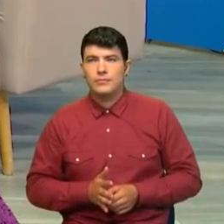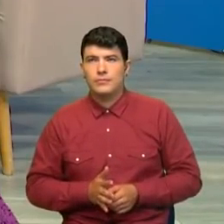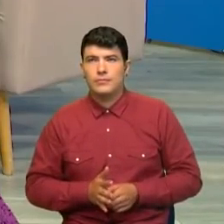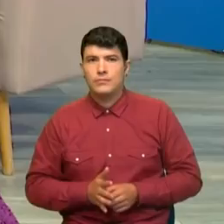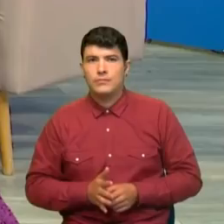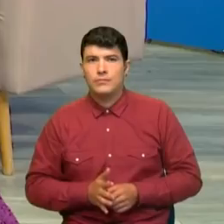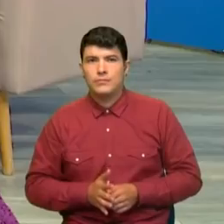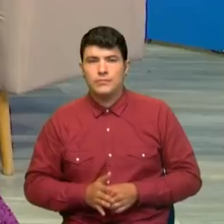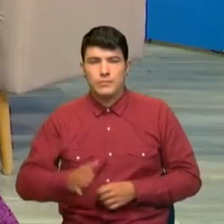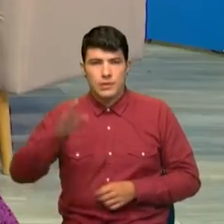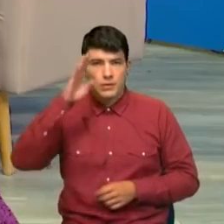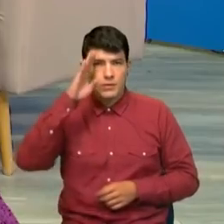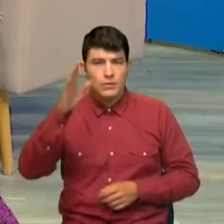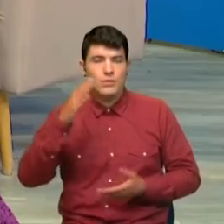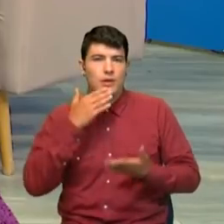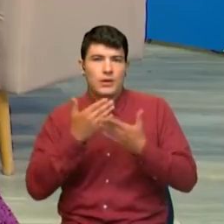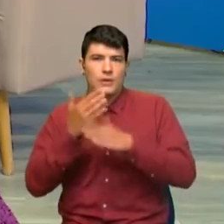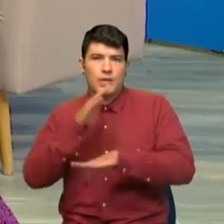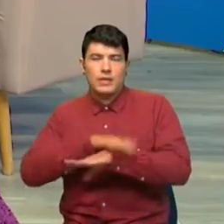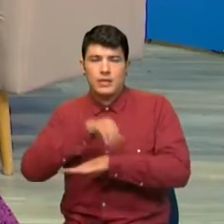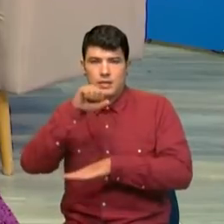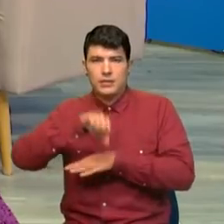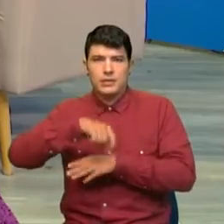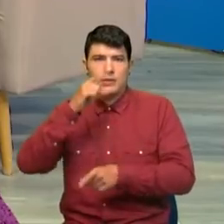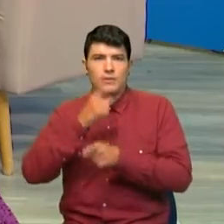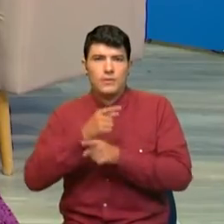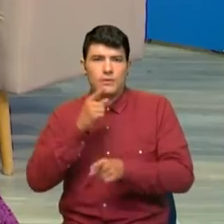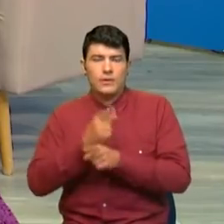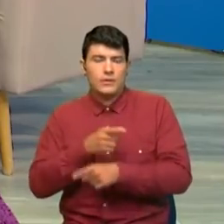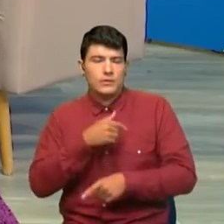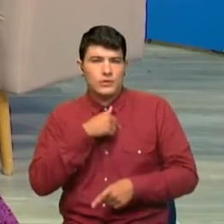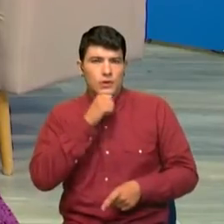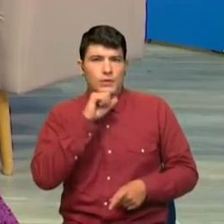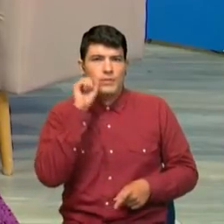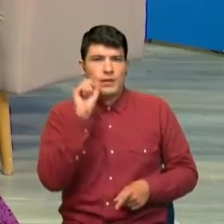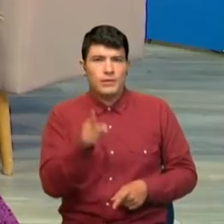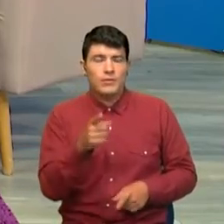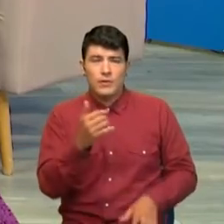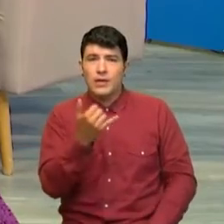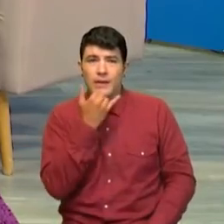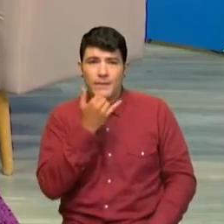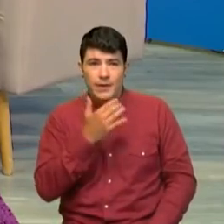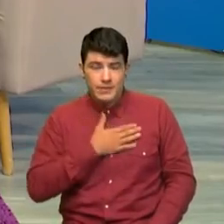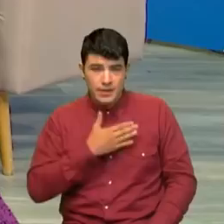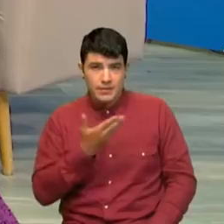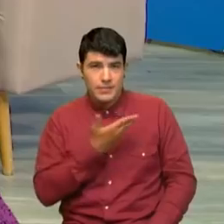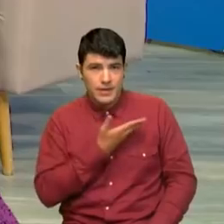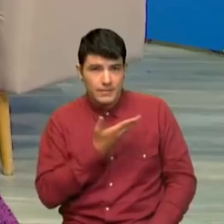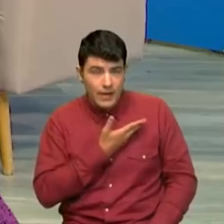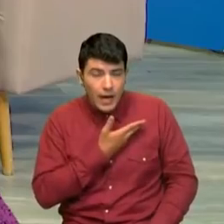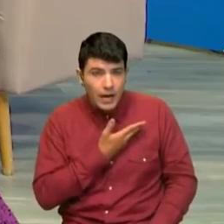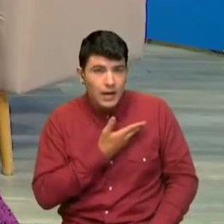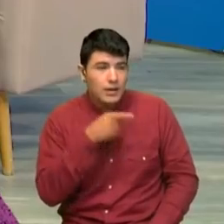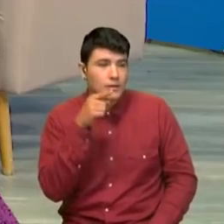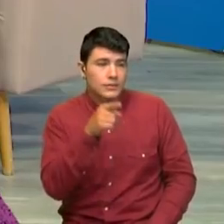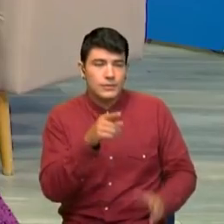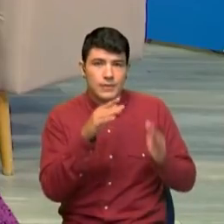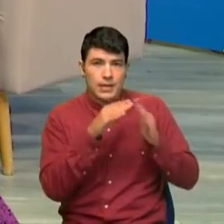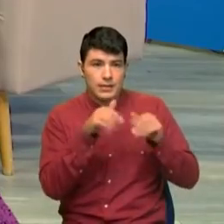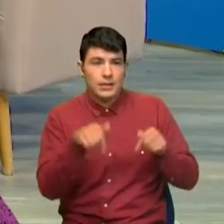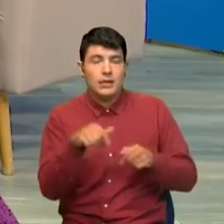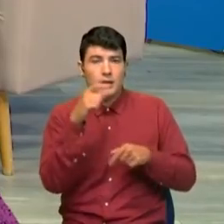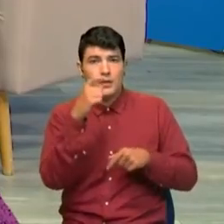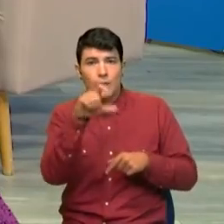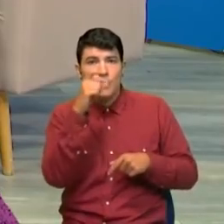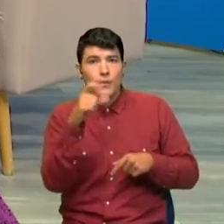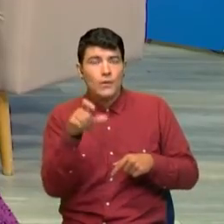Sí, aló, muy buenas tardes. Con otro, doctora, una preguntita. Ruto, sé que mi mamá tiene una casa aquí en Cúcuta, entonces la casa